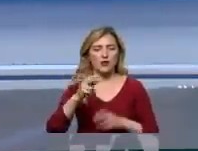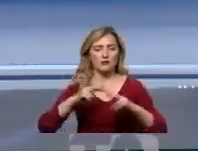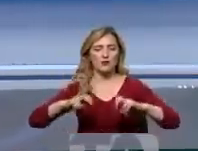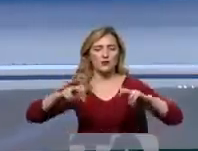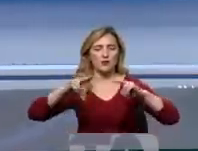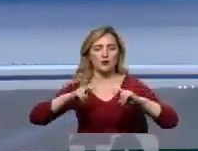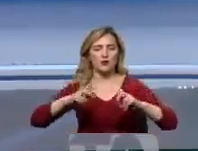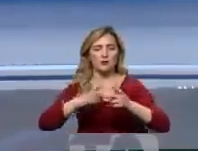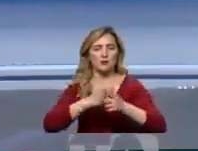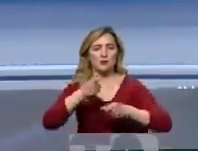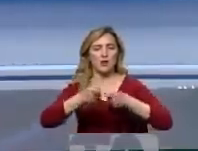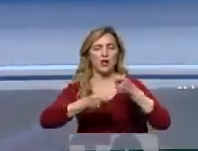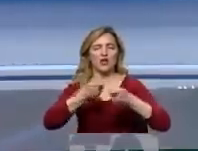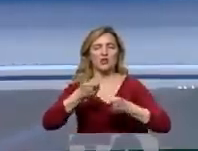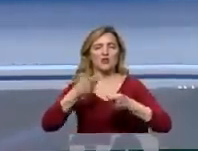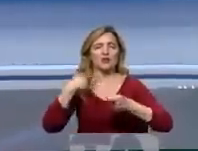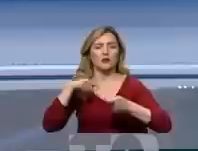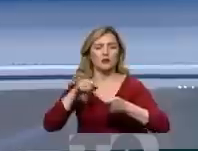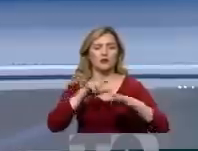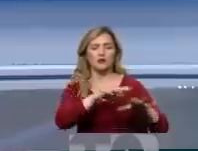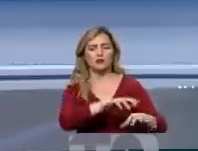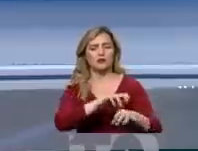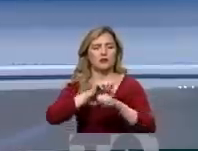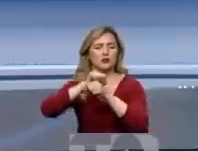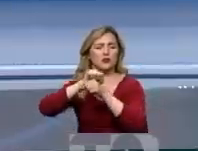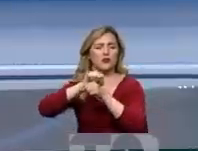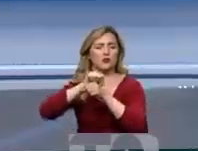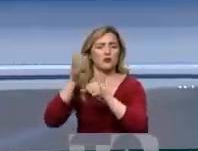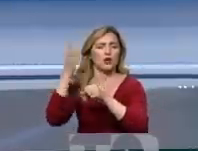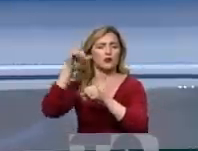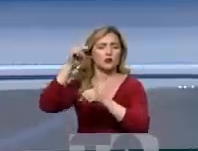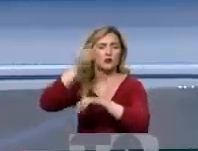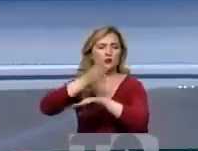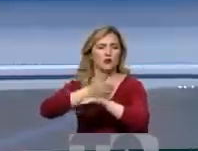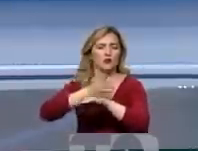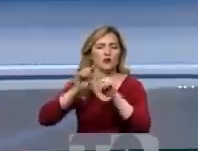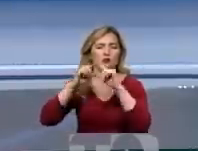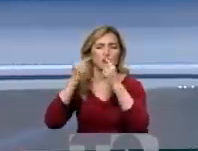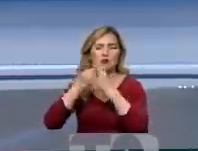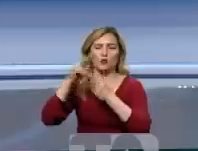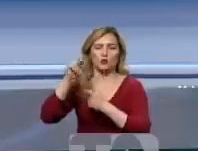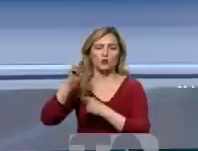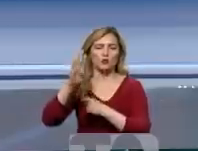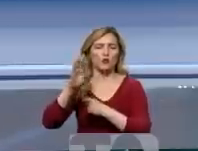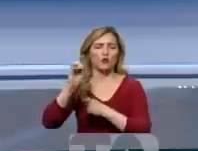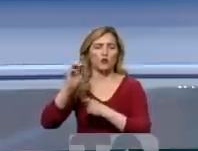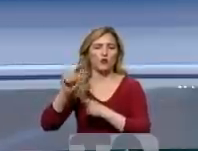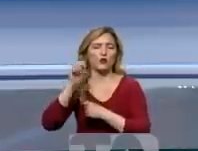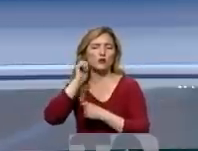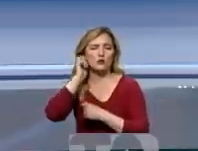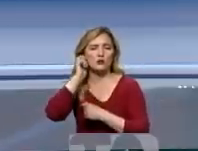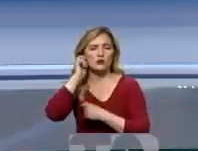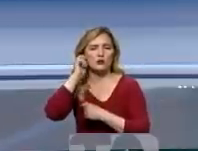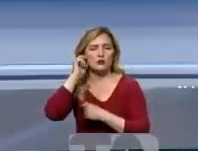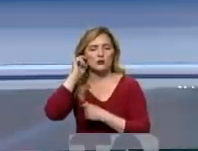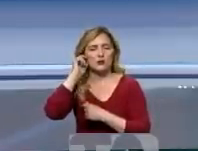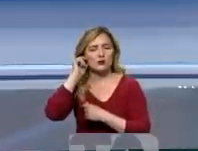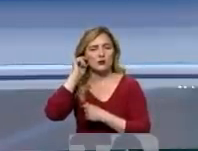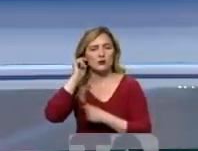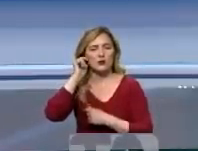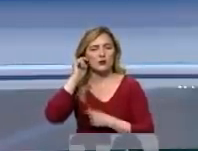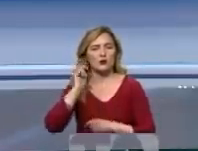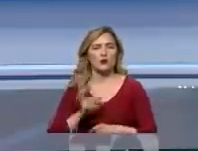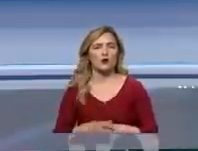de teca que se realizaron a partir del embargo que se hizo en el anterior gobierno al Grupo Novoa, una empresa de propiedad del hijo del empresario